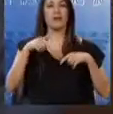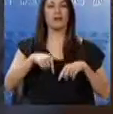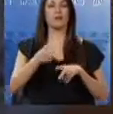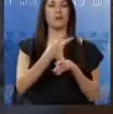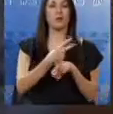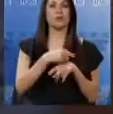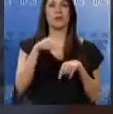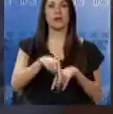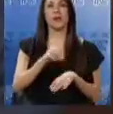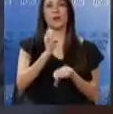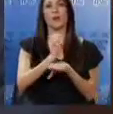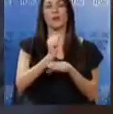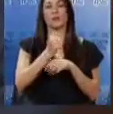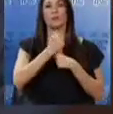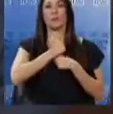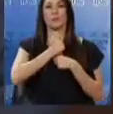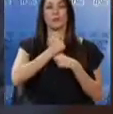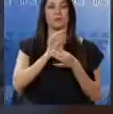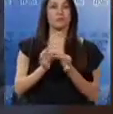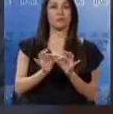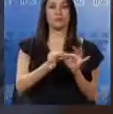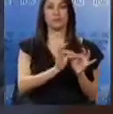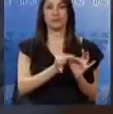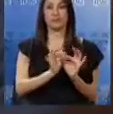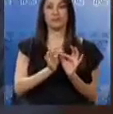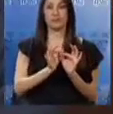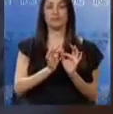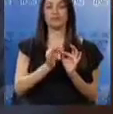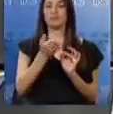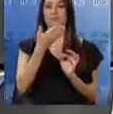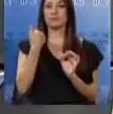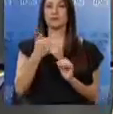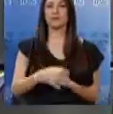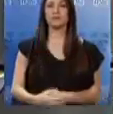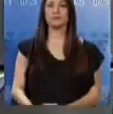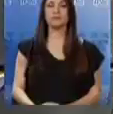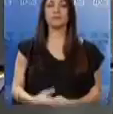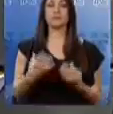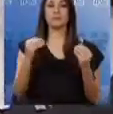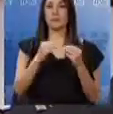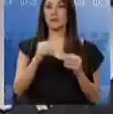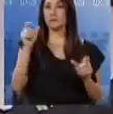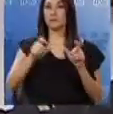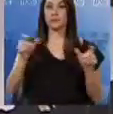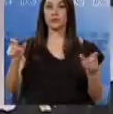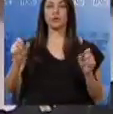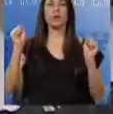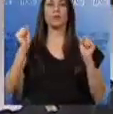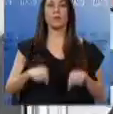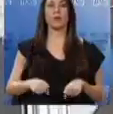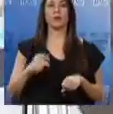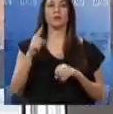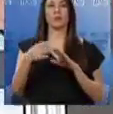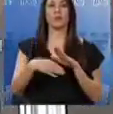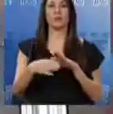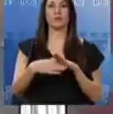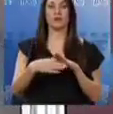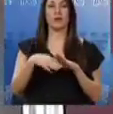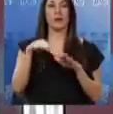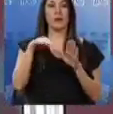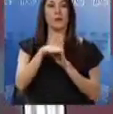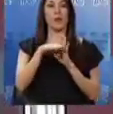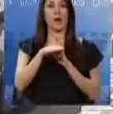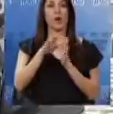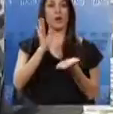produciendo cocinas y comercializando cocinas. Creo que el sistema va a ser bastante mejor. Para que más ciudadanos puedan acceder a estos electrodomésticos, el Banco del